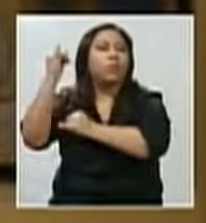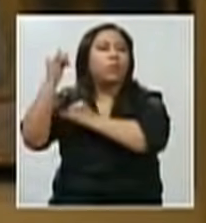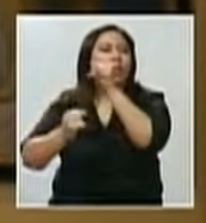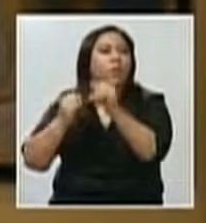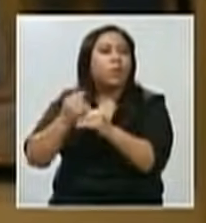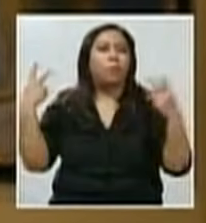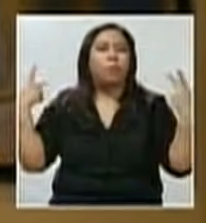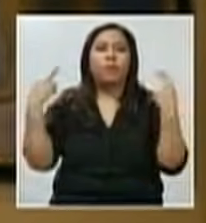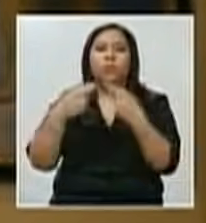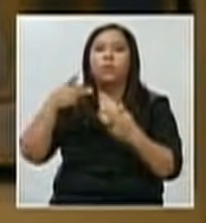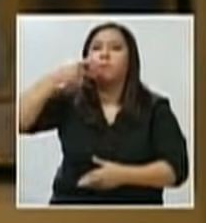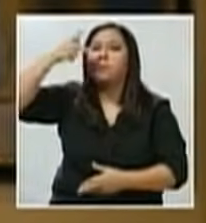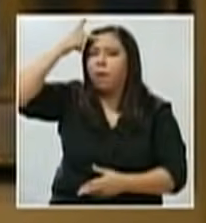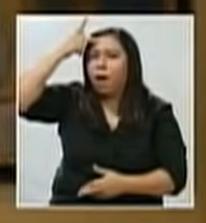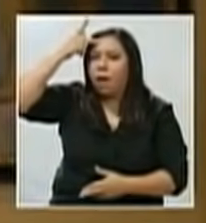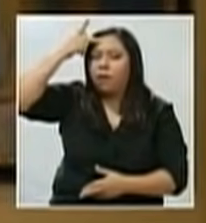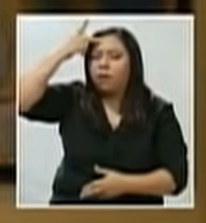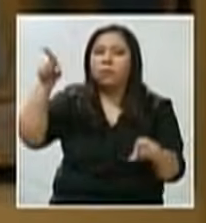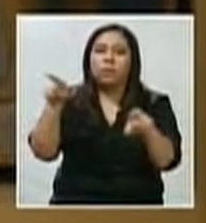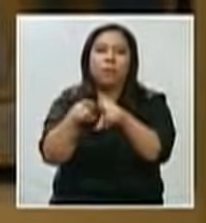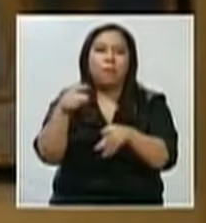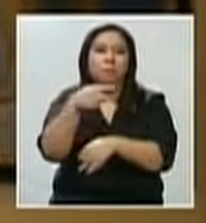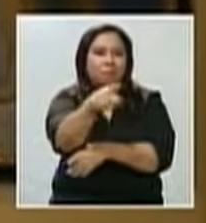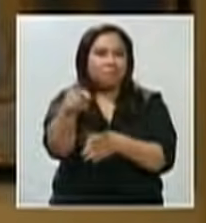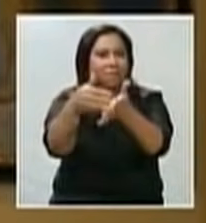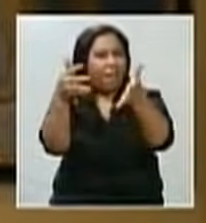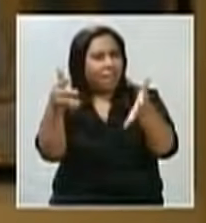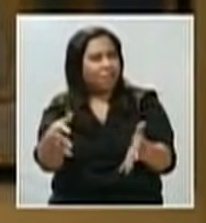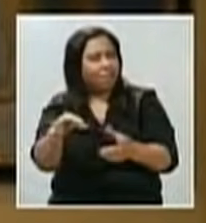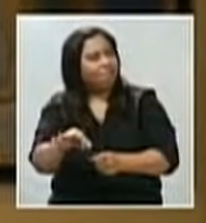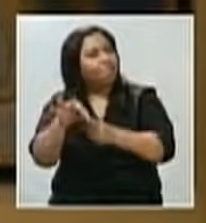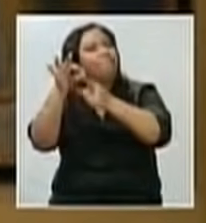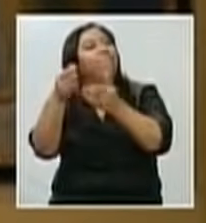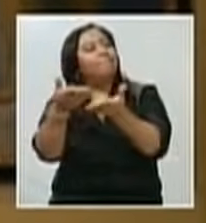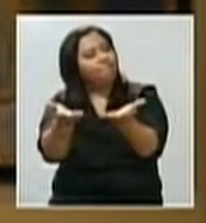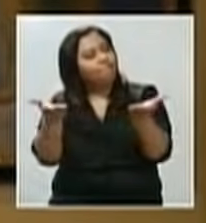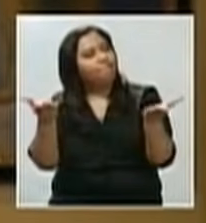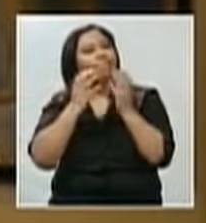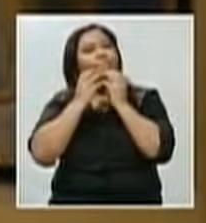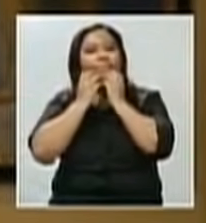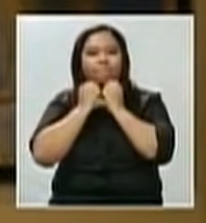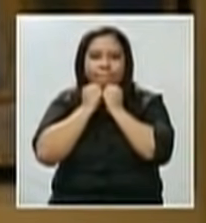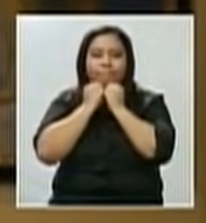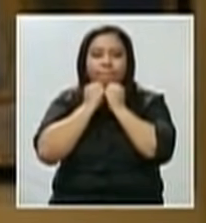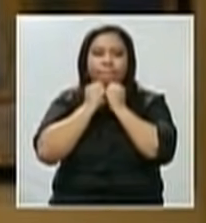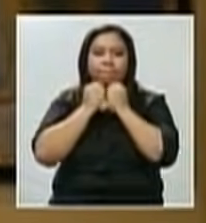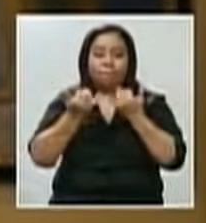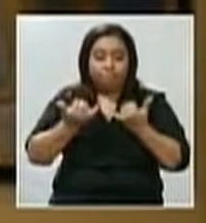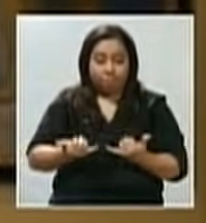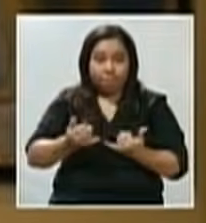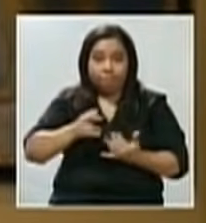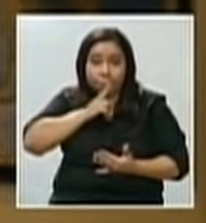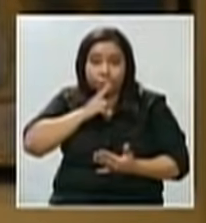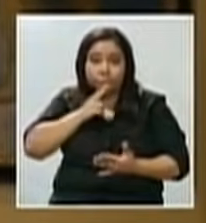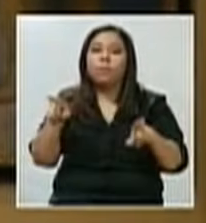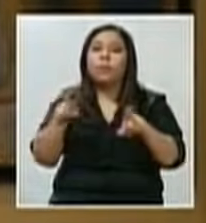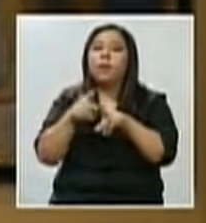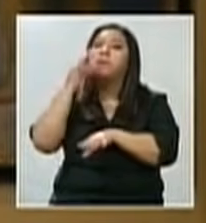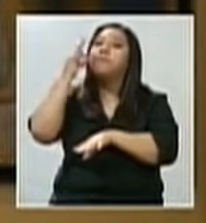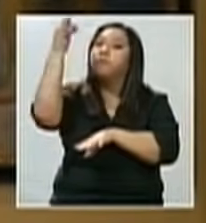de familia y en especial a nuestros queridos educandos, que son el presente y futuro de nuestro país,